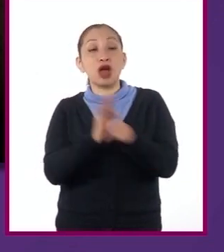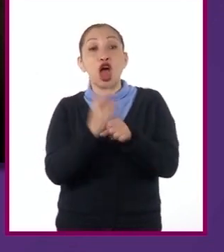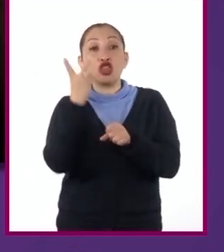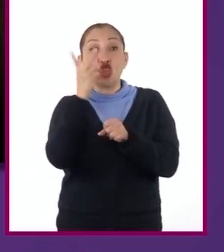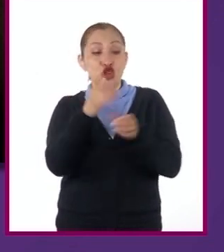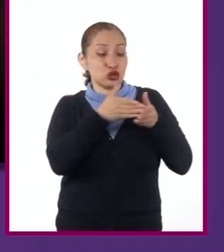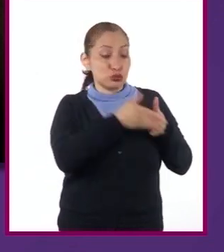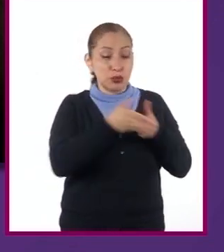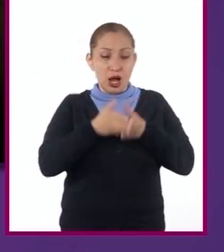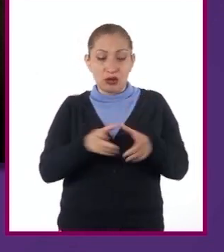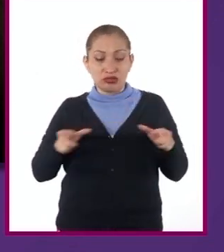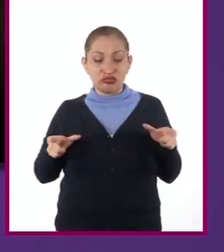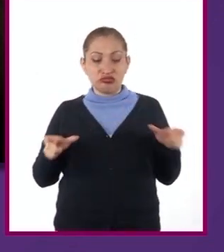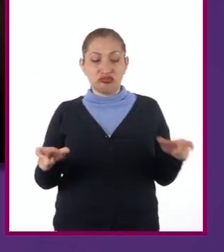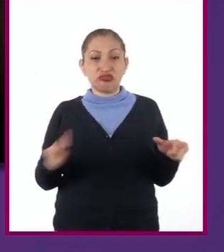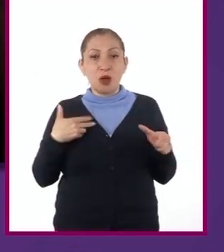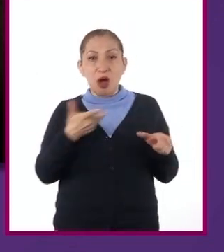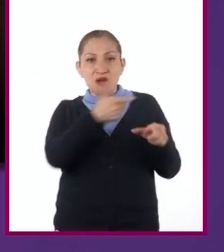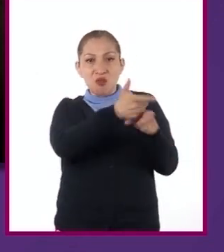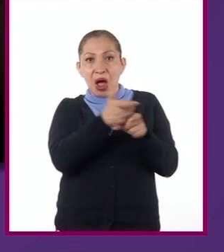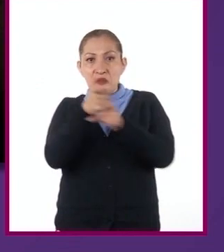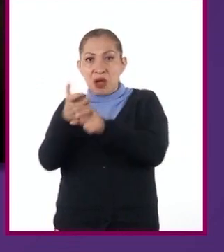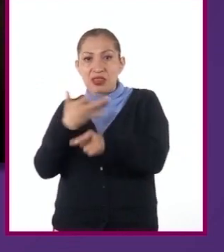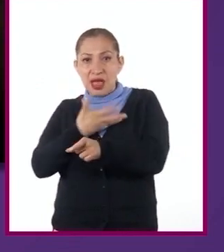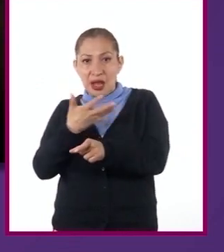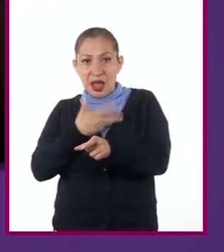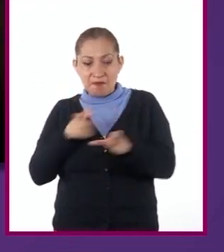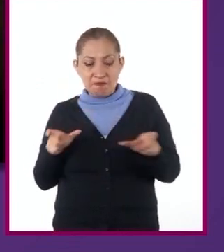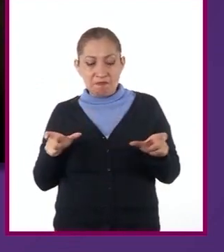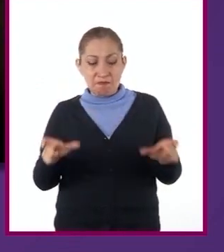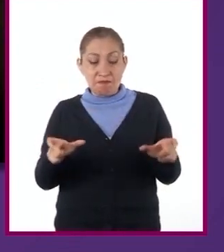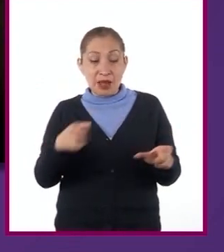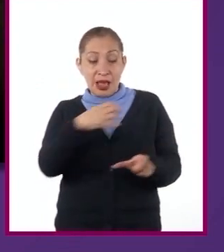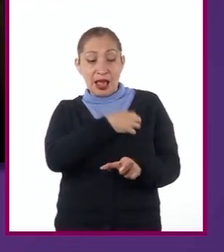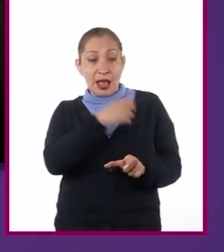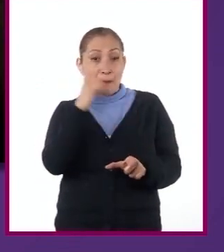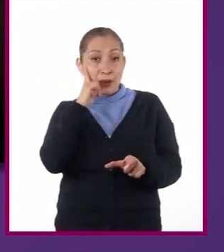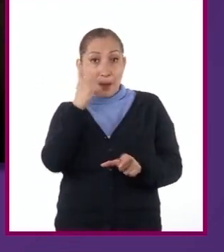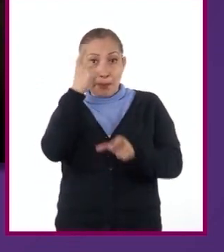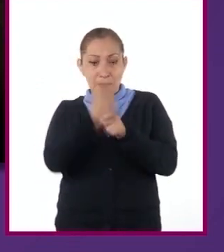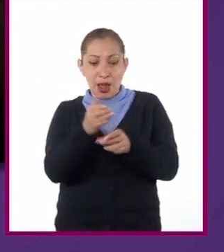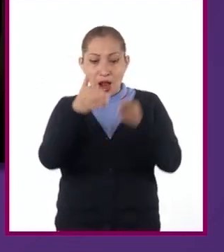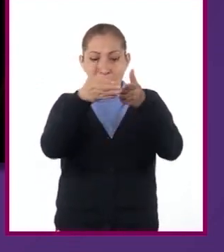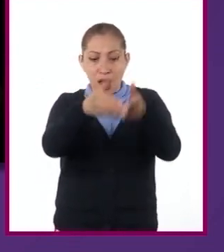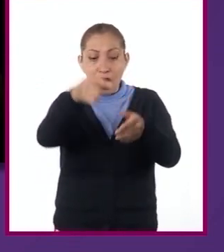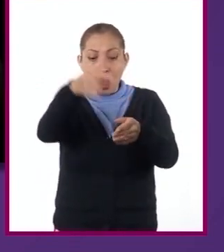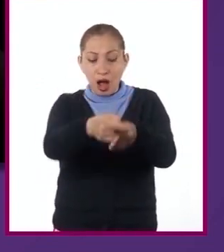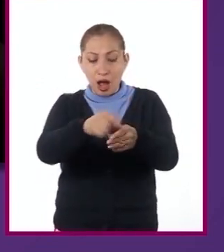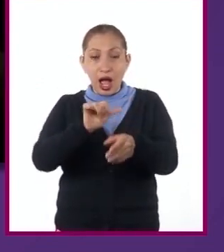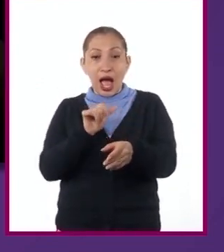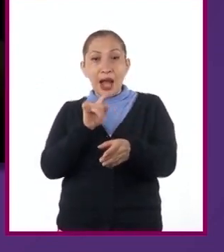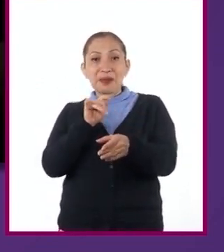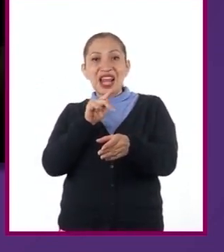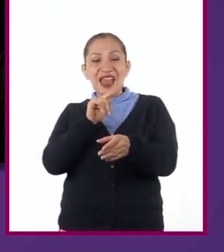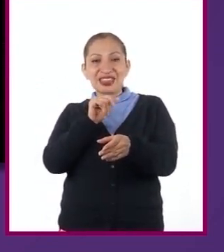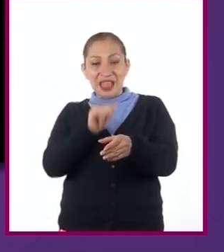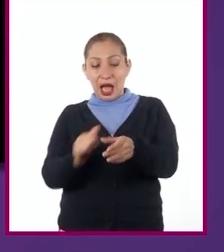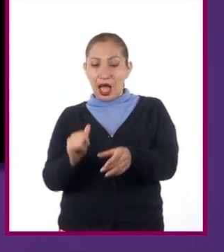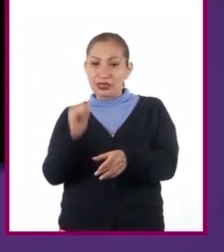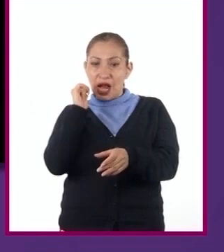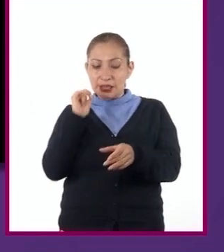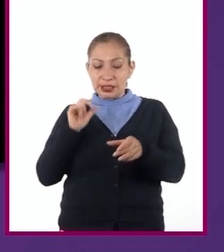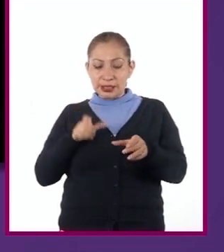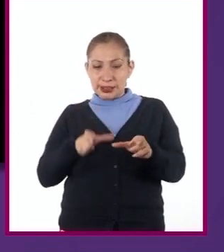navíos armados que servían de escolta. La capitana, que iba al frente, y la almiranta en la